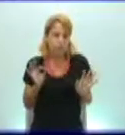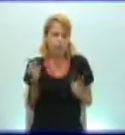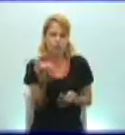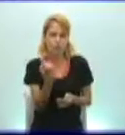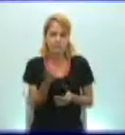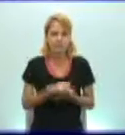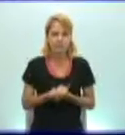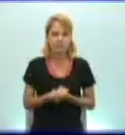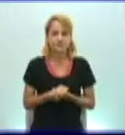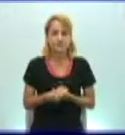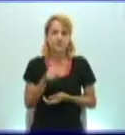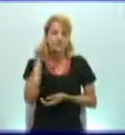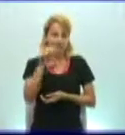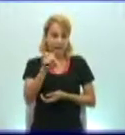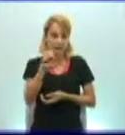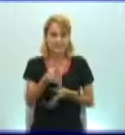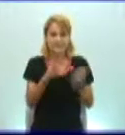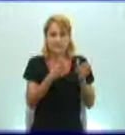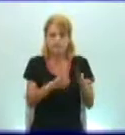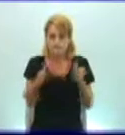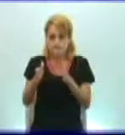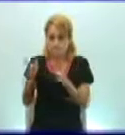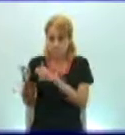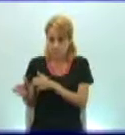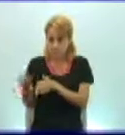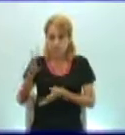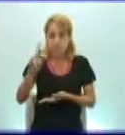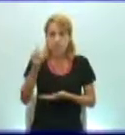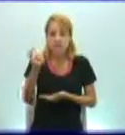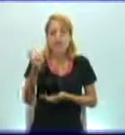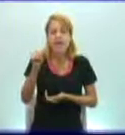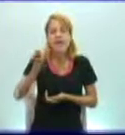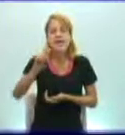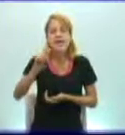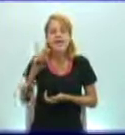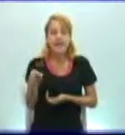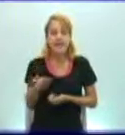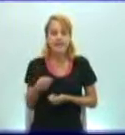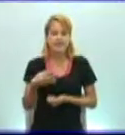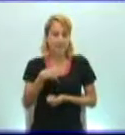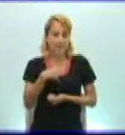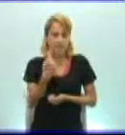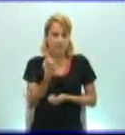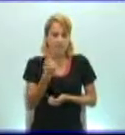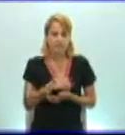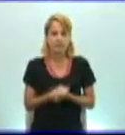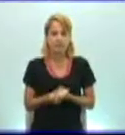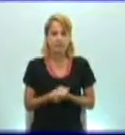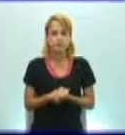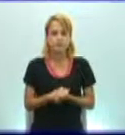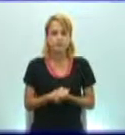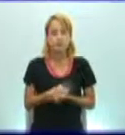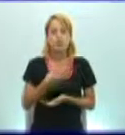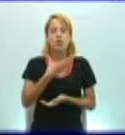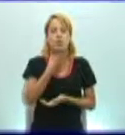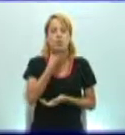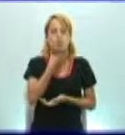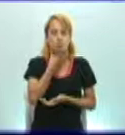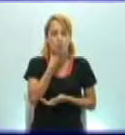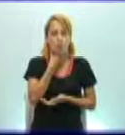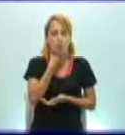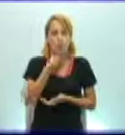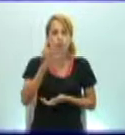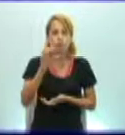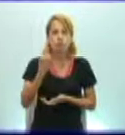Aquí están las partes de la raíz. Tenemos en primer lugar al cuello. El